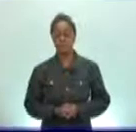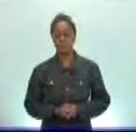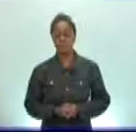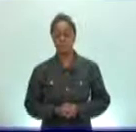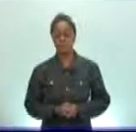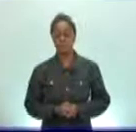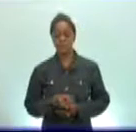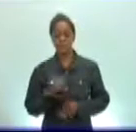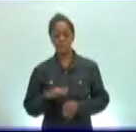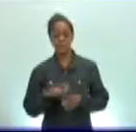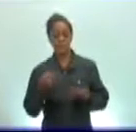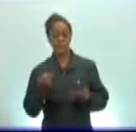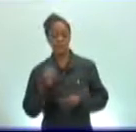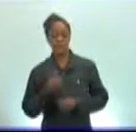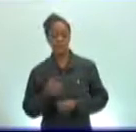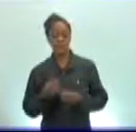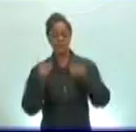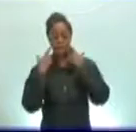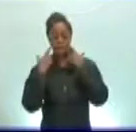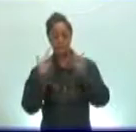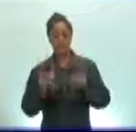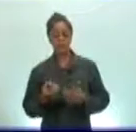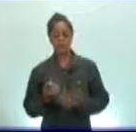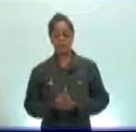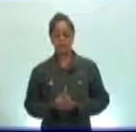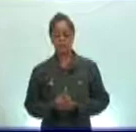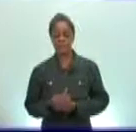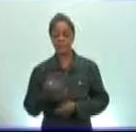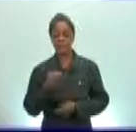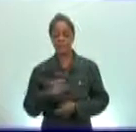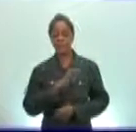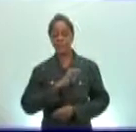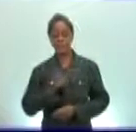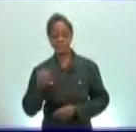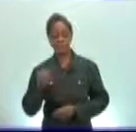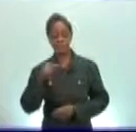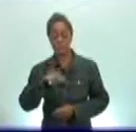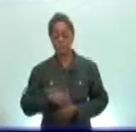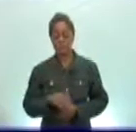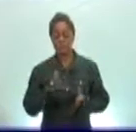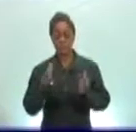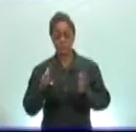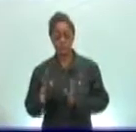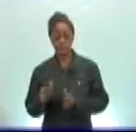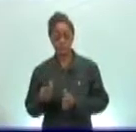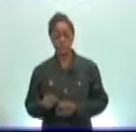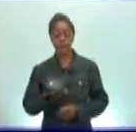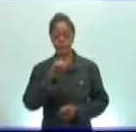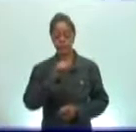hay características importantes de la República en esta etapa de